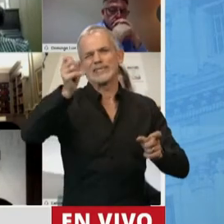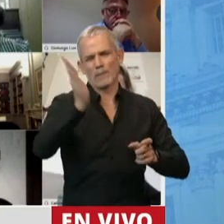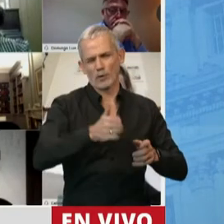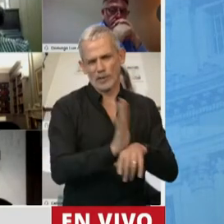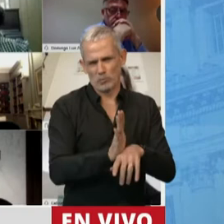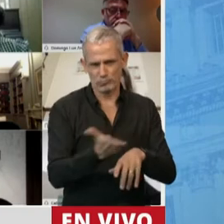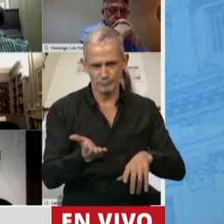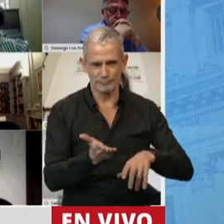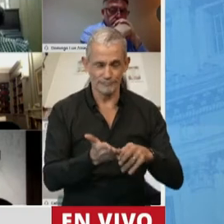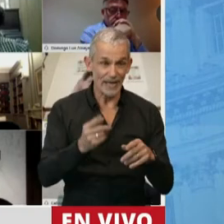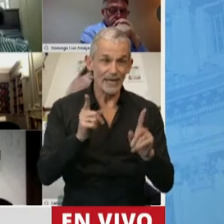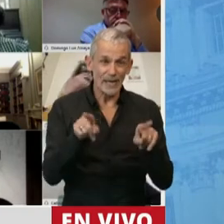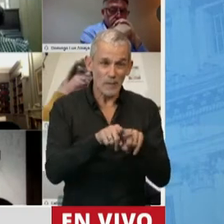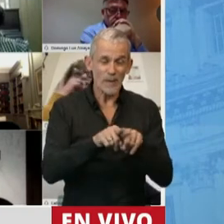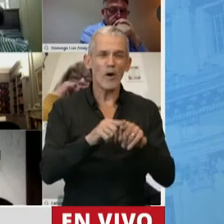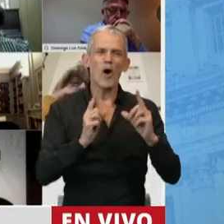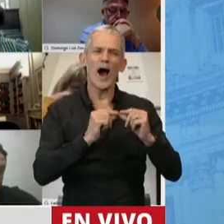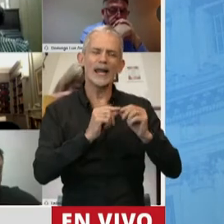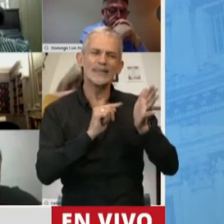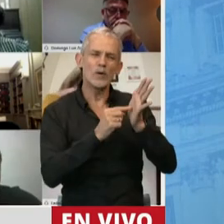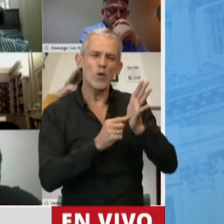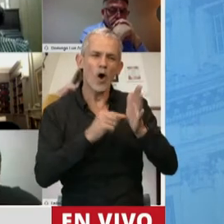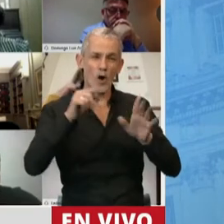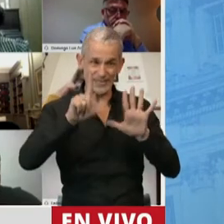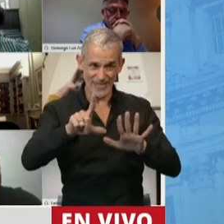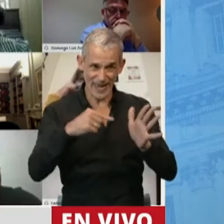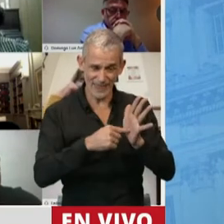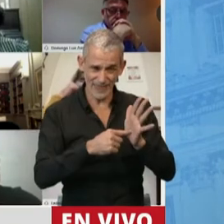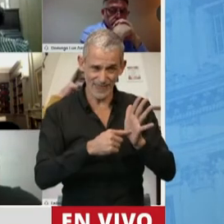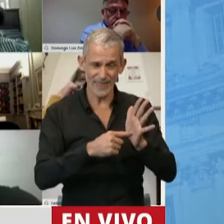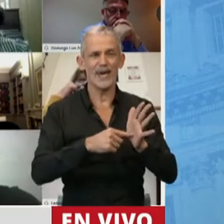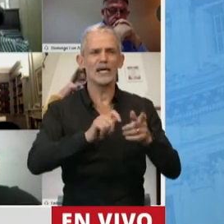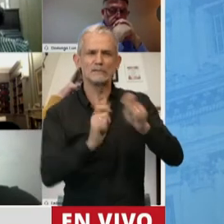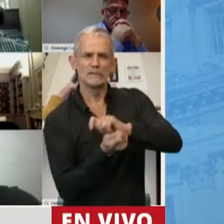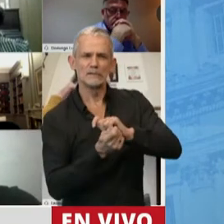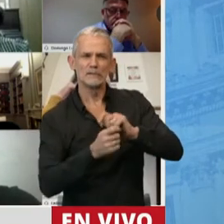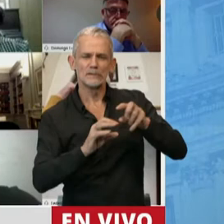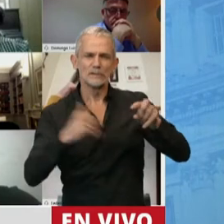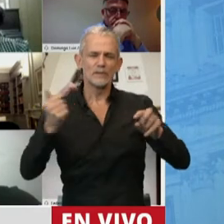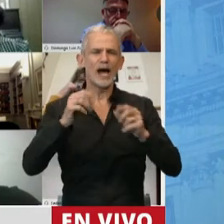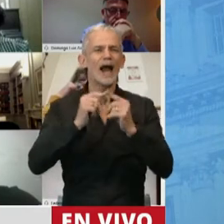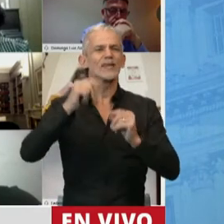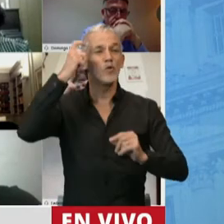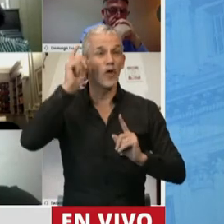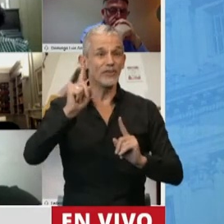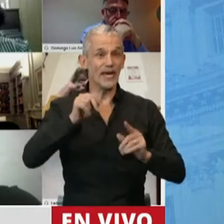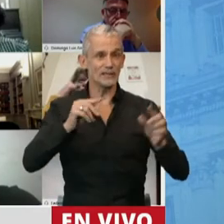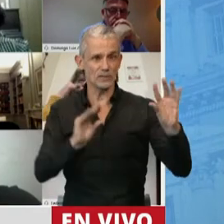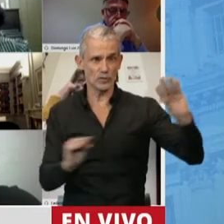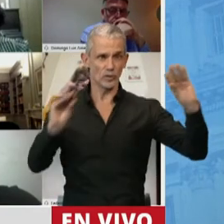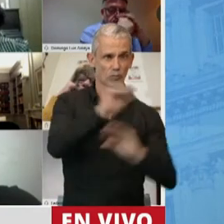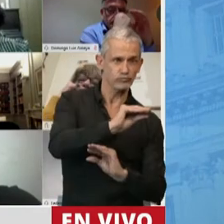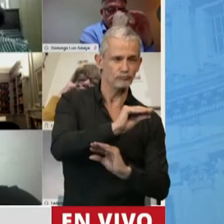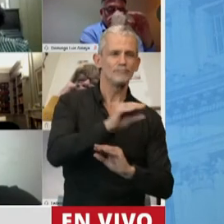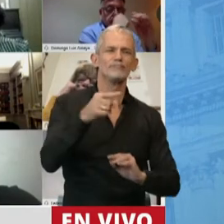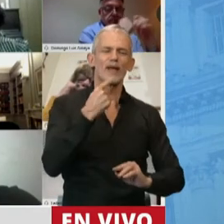Del mismo modo, en el artículo 7, que sustituye el artículo 10 de la ley, se trata de